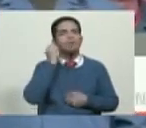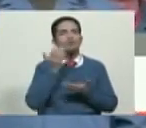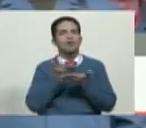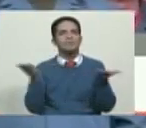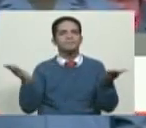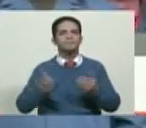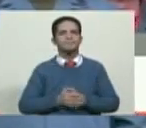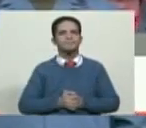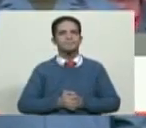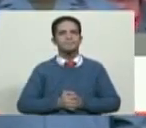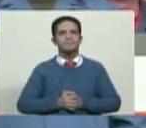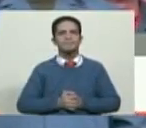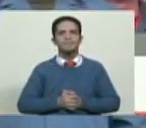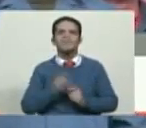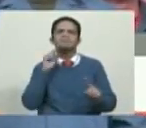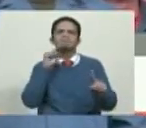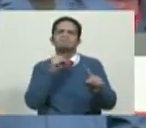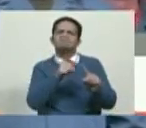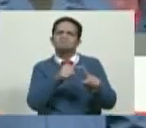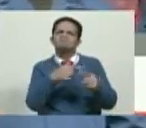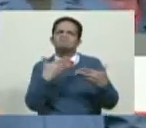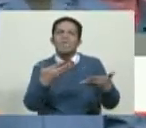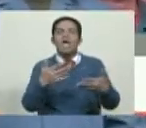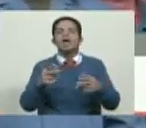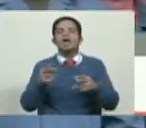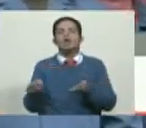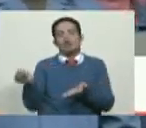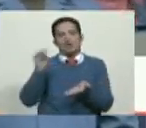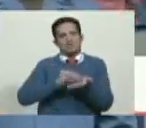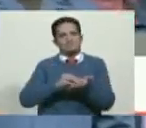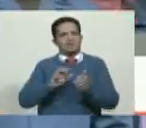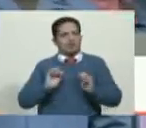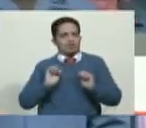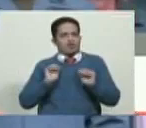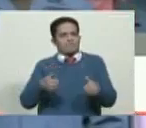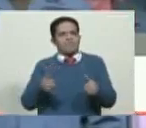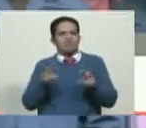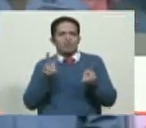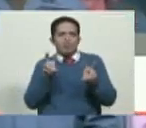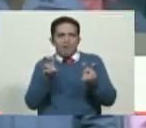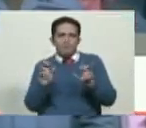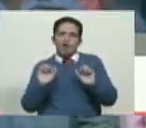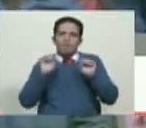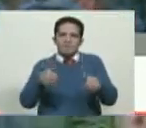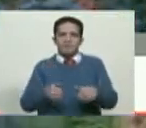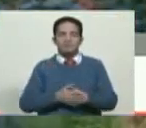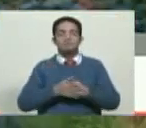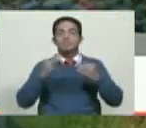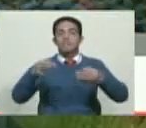Estamos en marcha hacia un proceso de nuevo comienzo, siempre un nuevo comienzo.